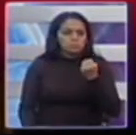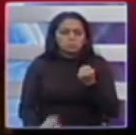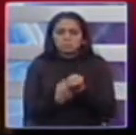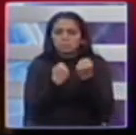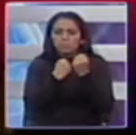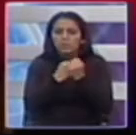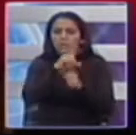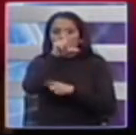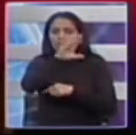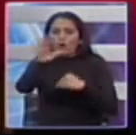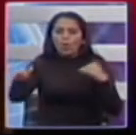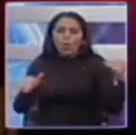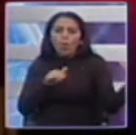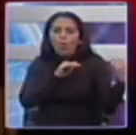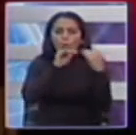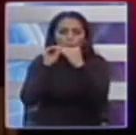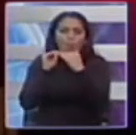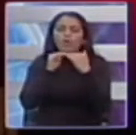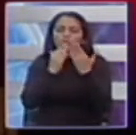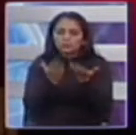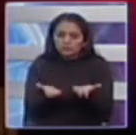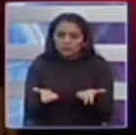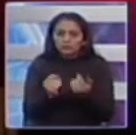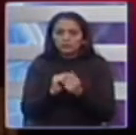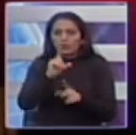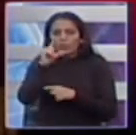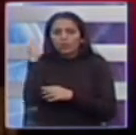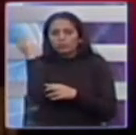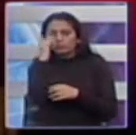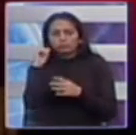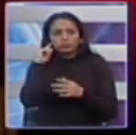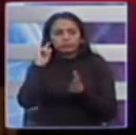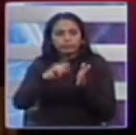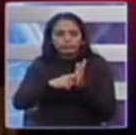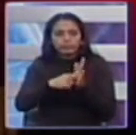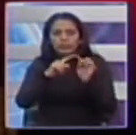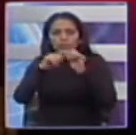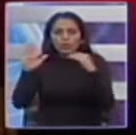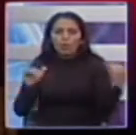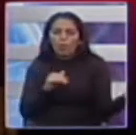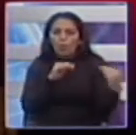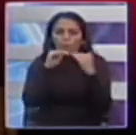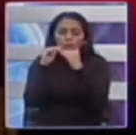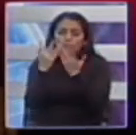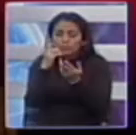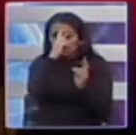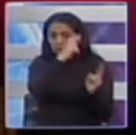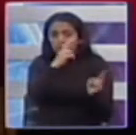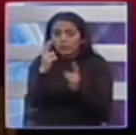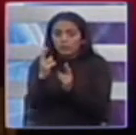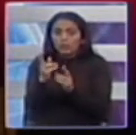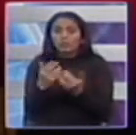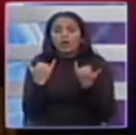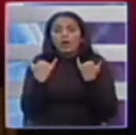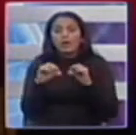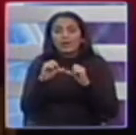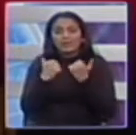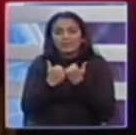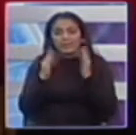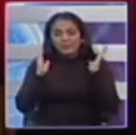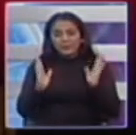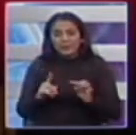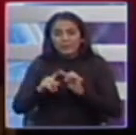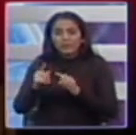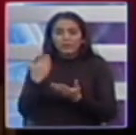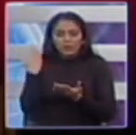la palabra, por lo tanto la democratización de los medios de comunicación, pero ya hay reformas en camino presentadas por varios asambleístas y si eso van